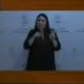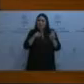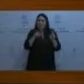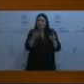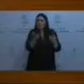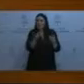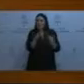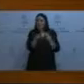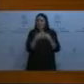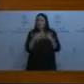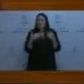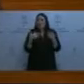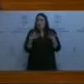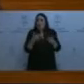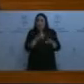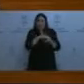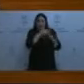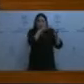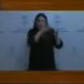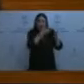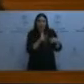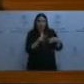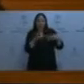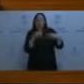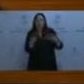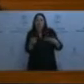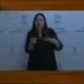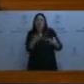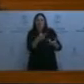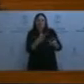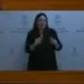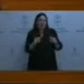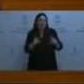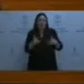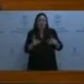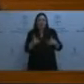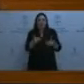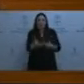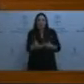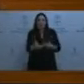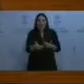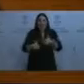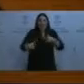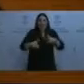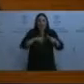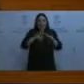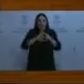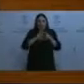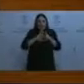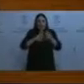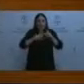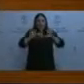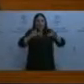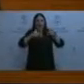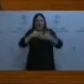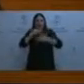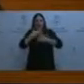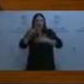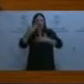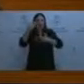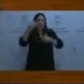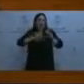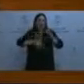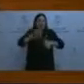nos preguntamos. ¿Cuándo piensa reaccionar? Movilización social, medios de comunicación, justicia, abogados,